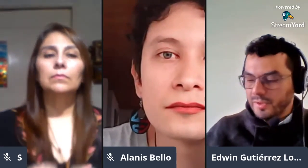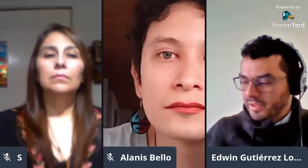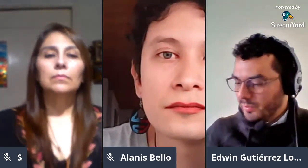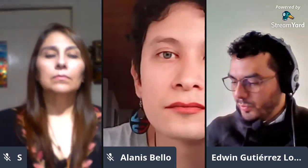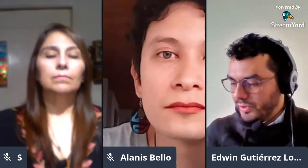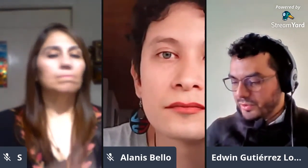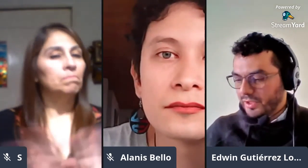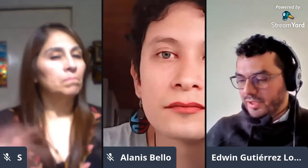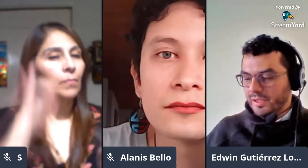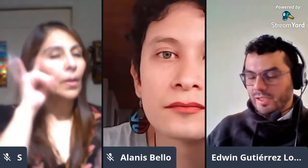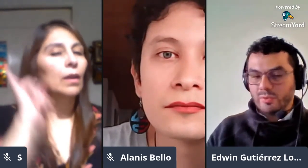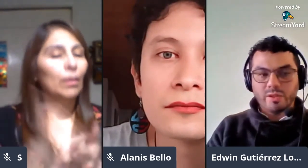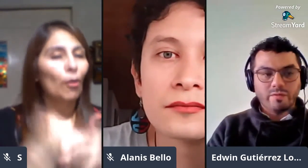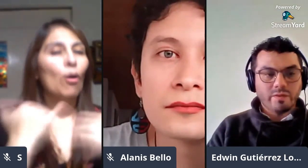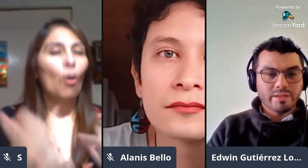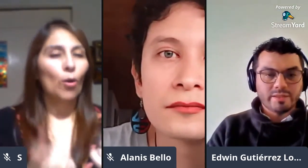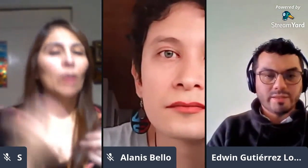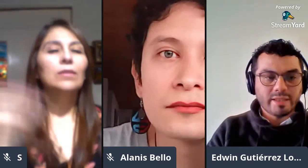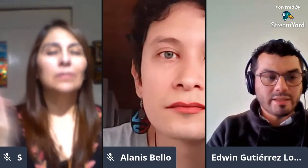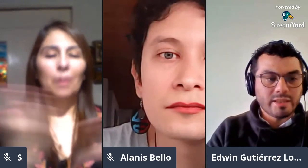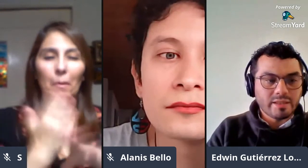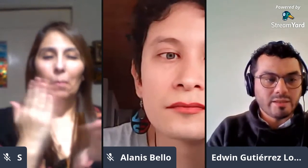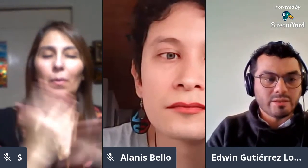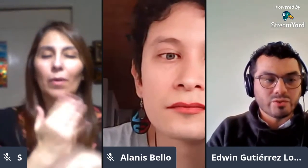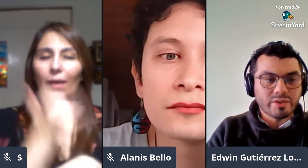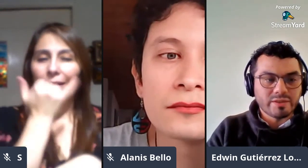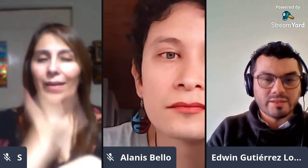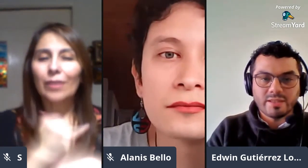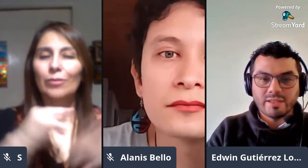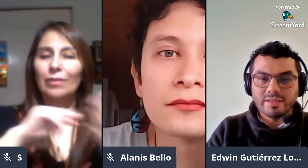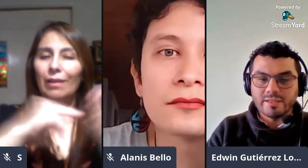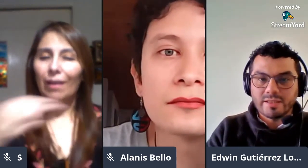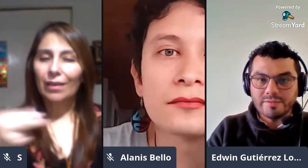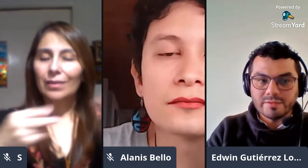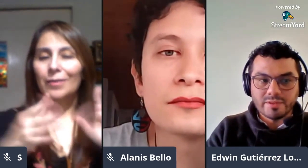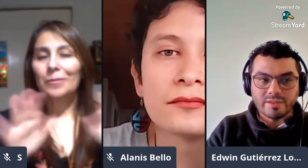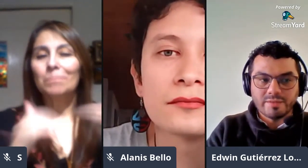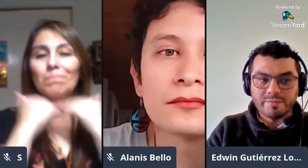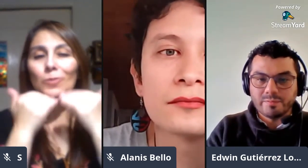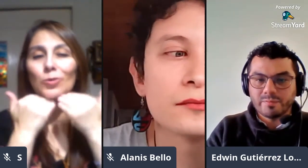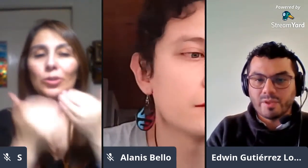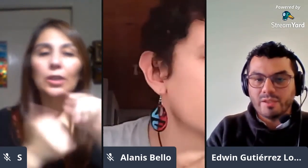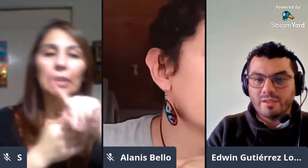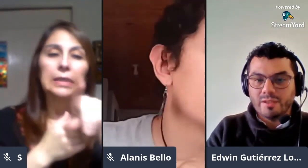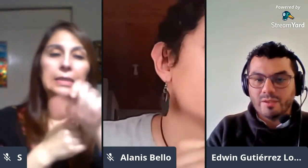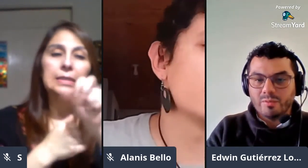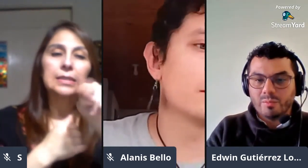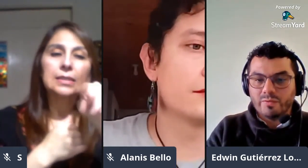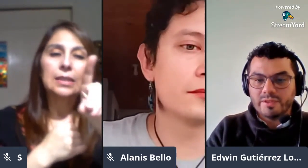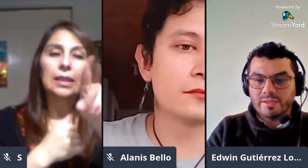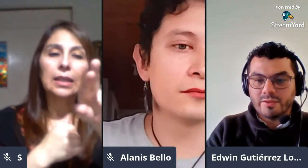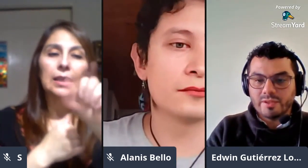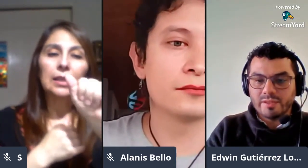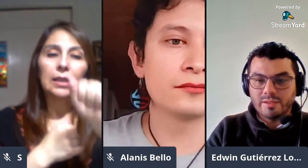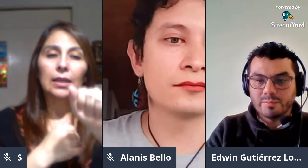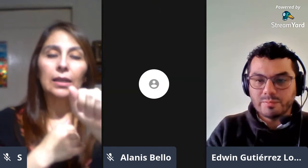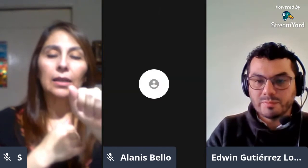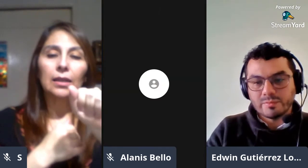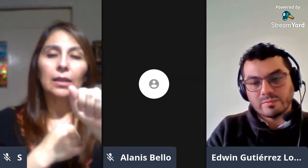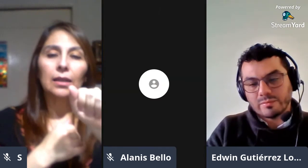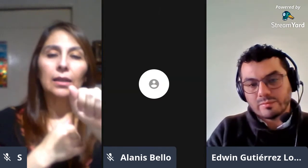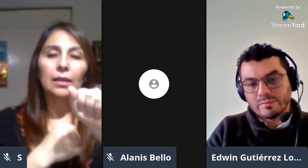Bueno, creo que también en el momento tiene alguna falla técnica. No sé si está Sandra. Sandra. Profe Sandra